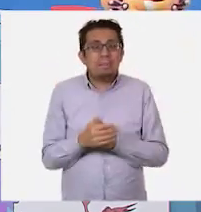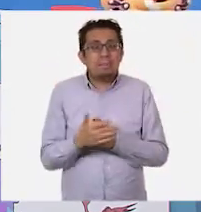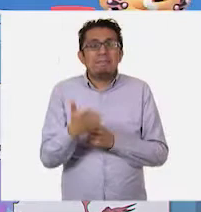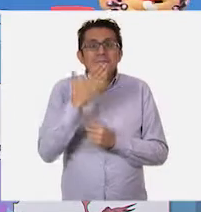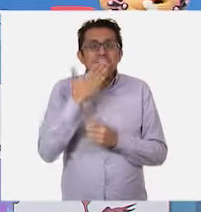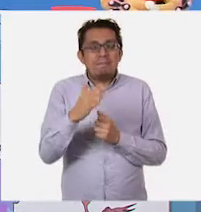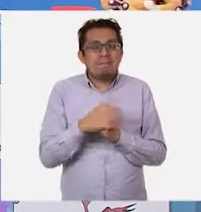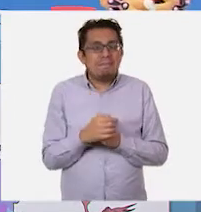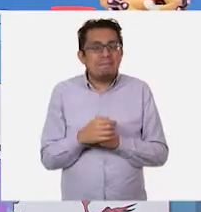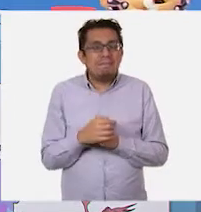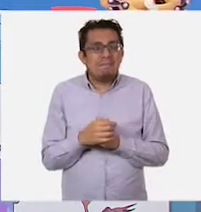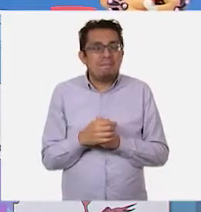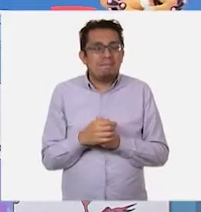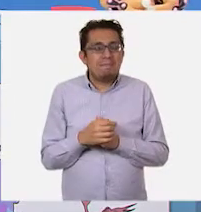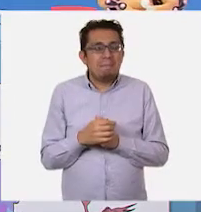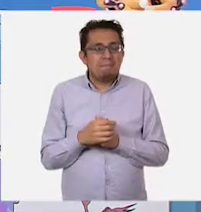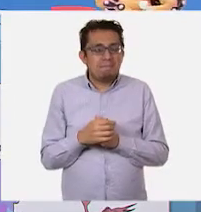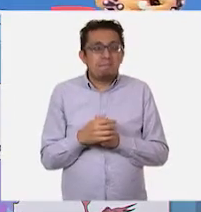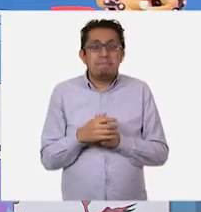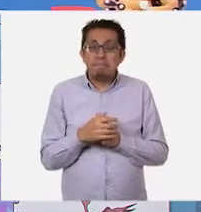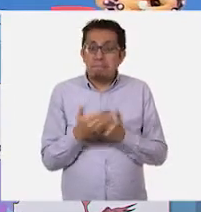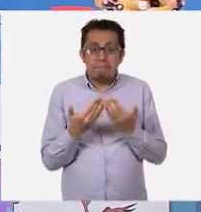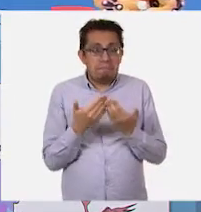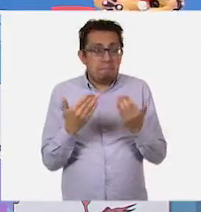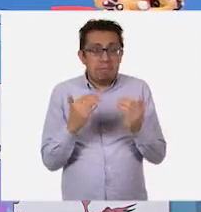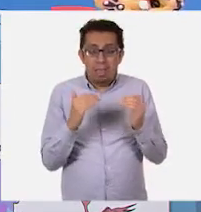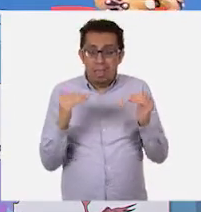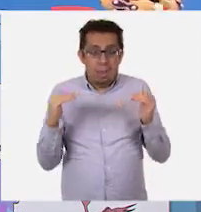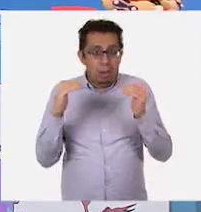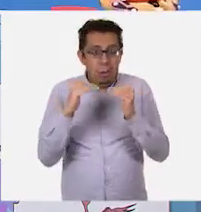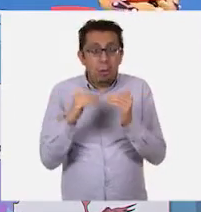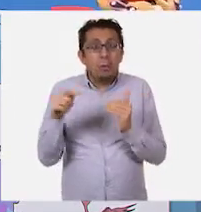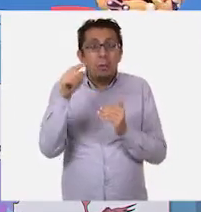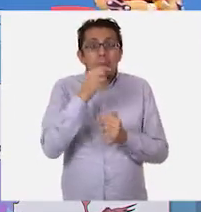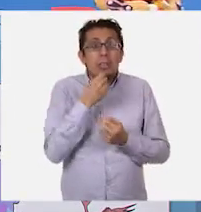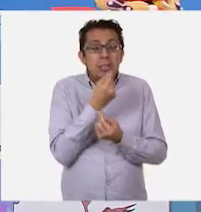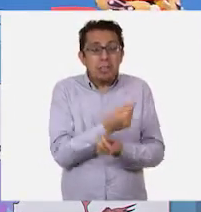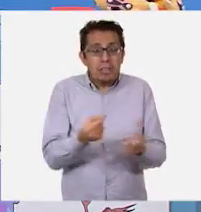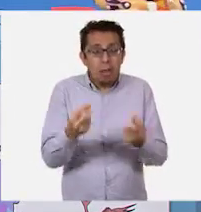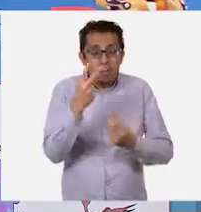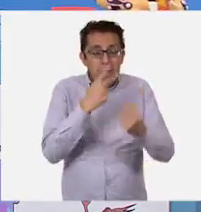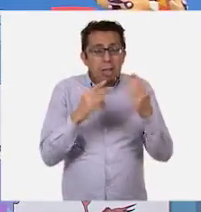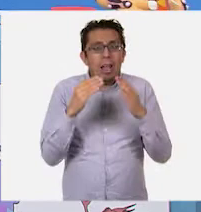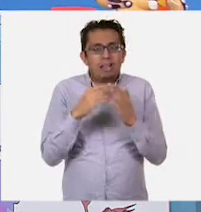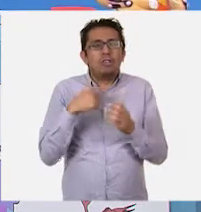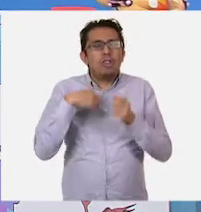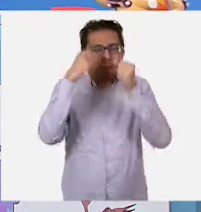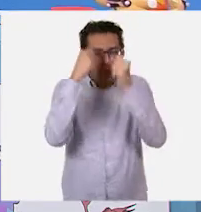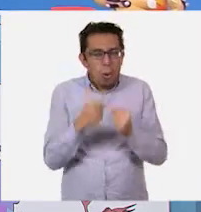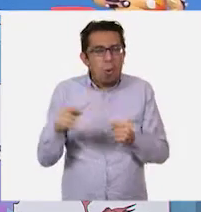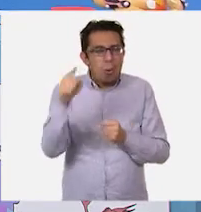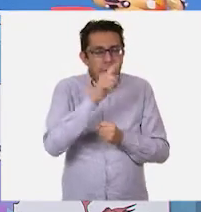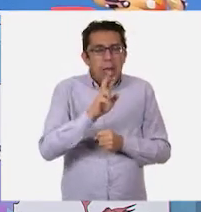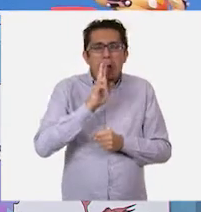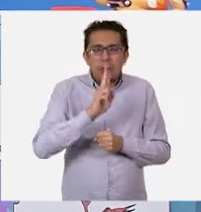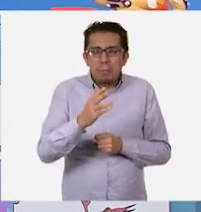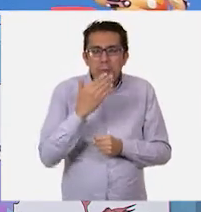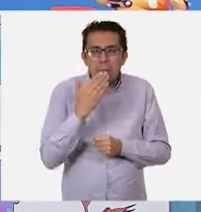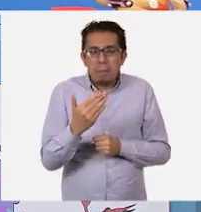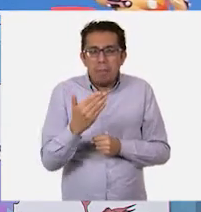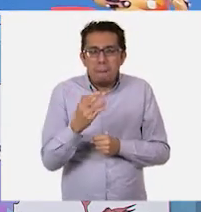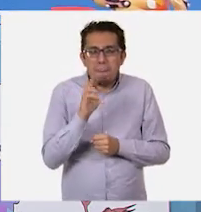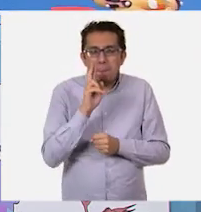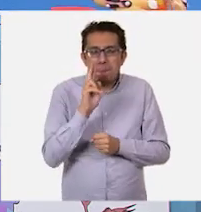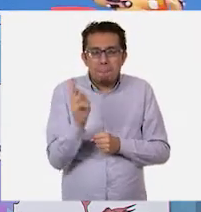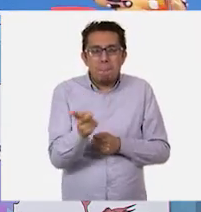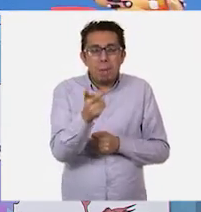bien. Hasta ahora van en un merecido empate. Niñas y niños desde casa, estoy seguro que están respondiendo correctamente las preguntas